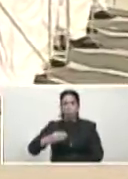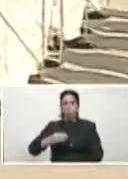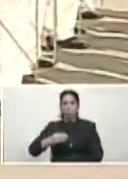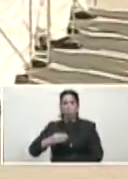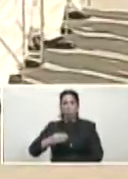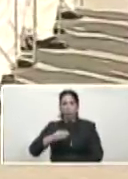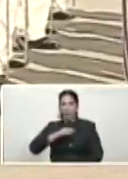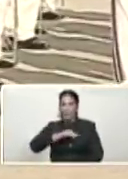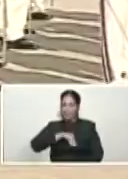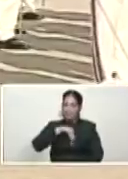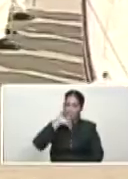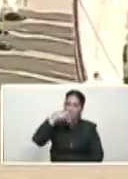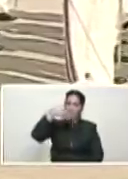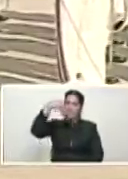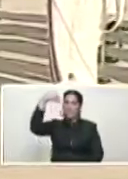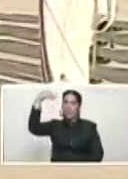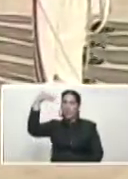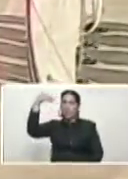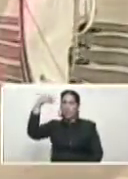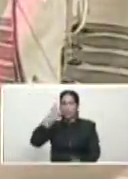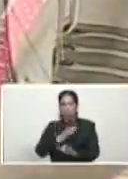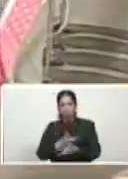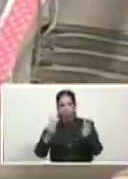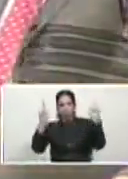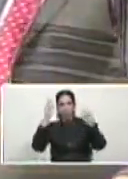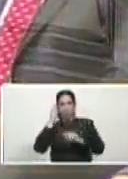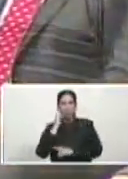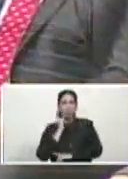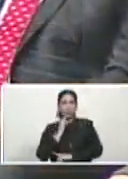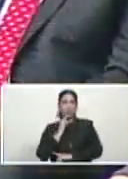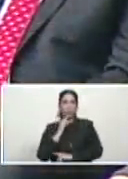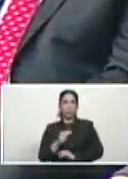el espíritu del libertador Simón Bolívar.